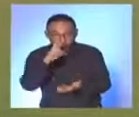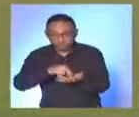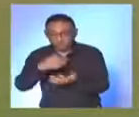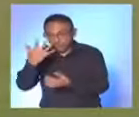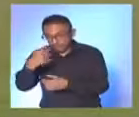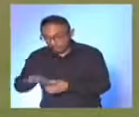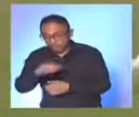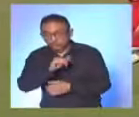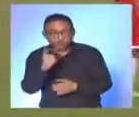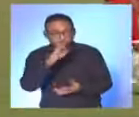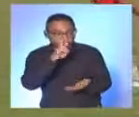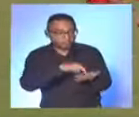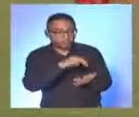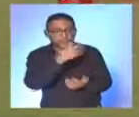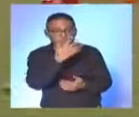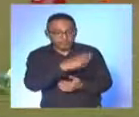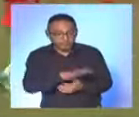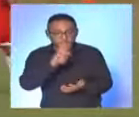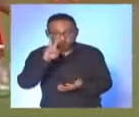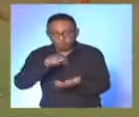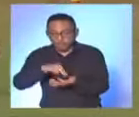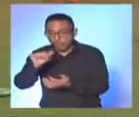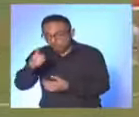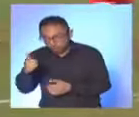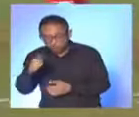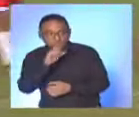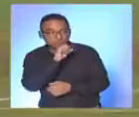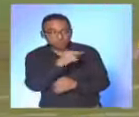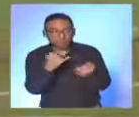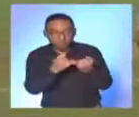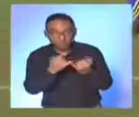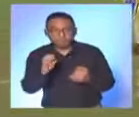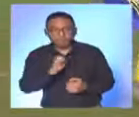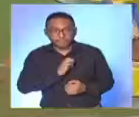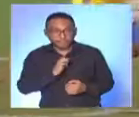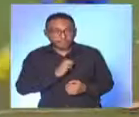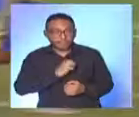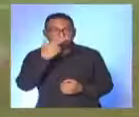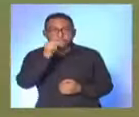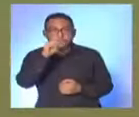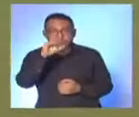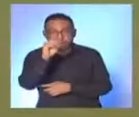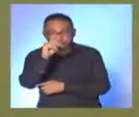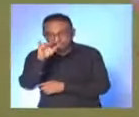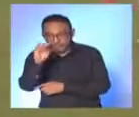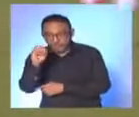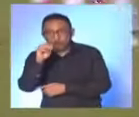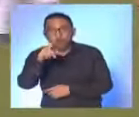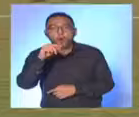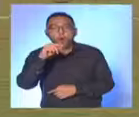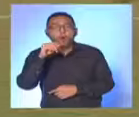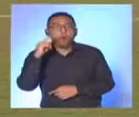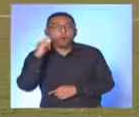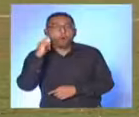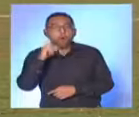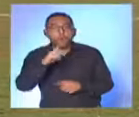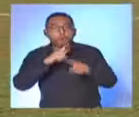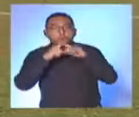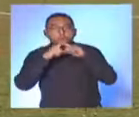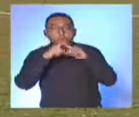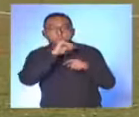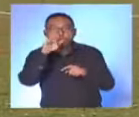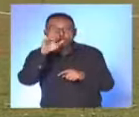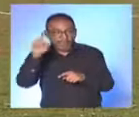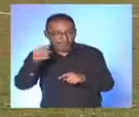y 2010-2011. Al frente del mismo estuvieron como directores técnicos Homero Pasayo, Mario Mudo Juárez y Mario Díaz Pérez,